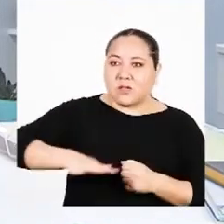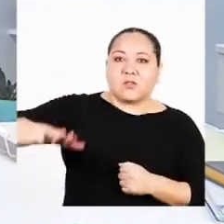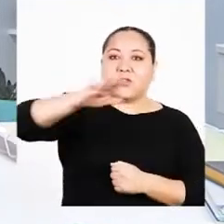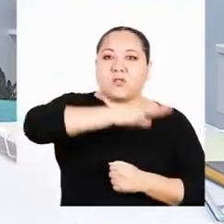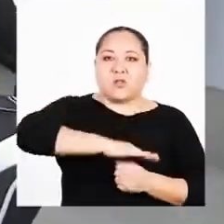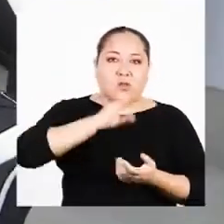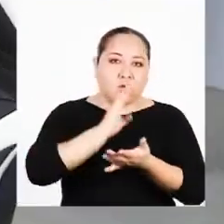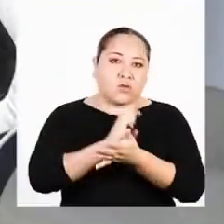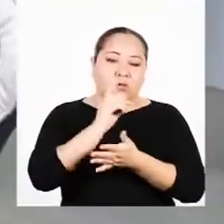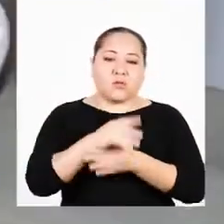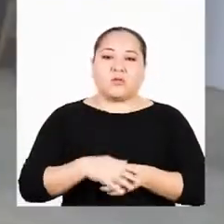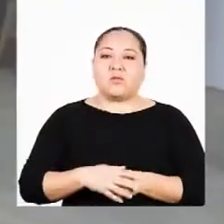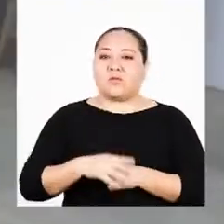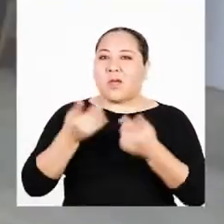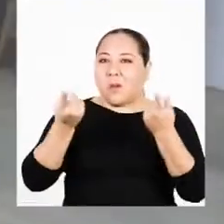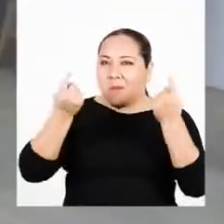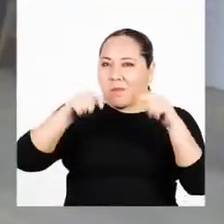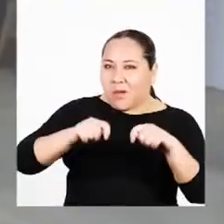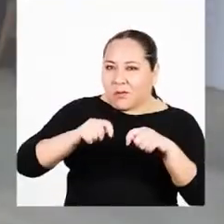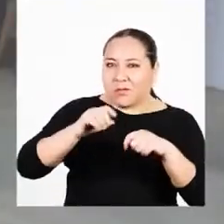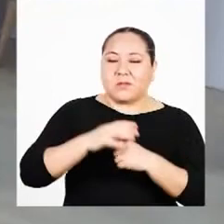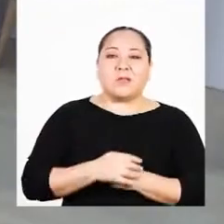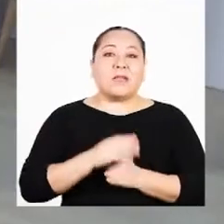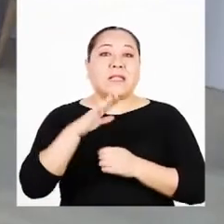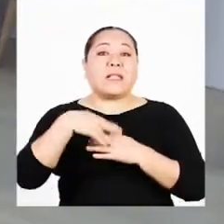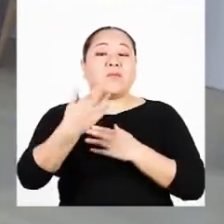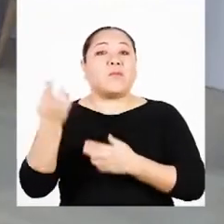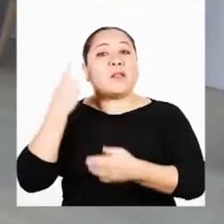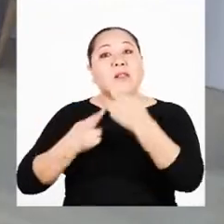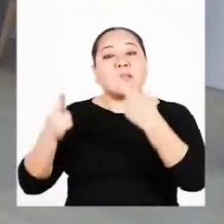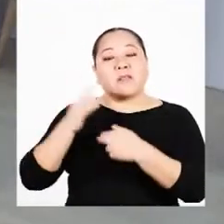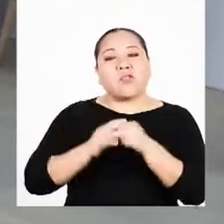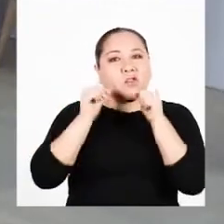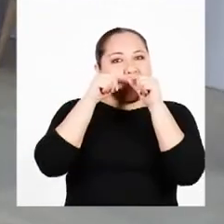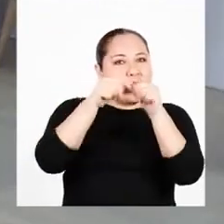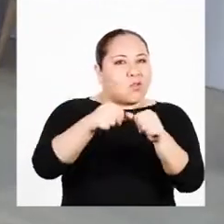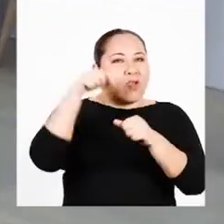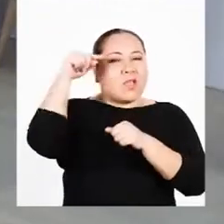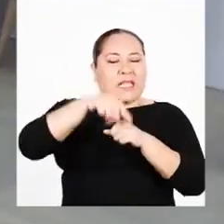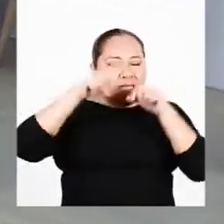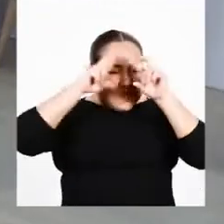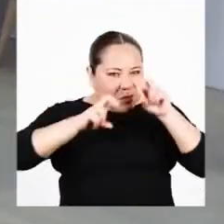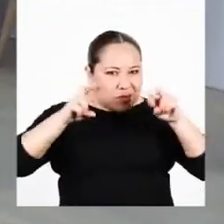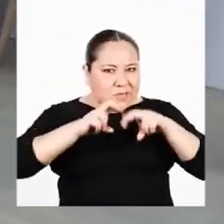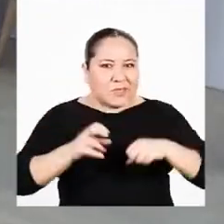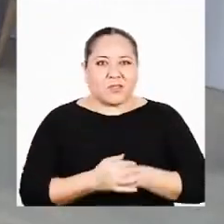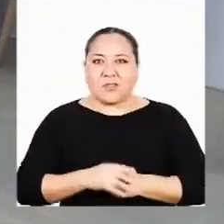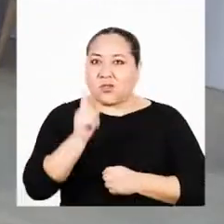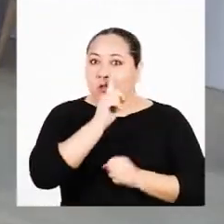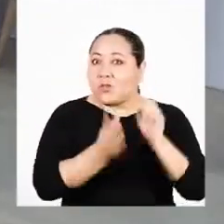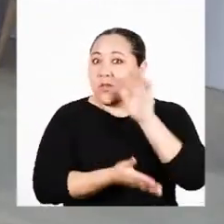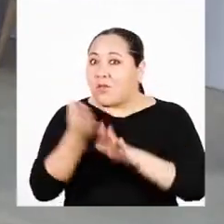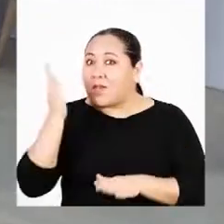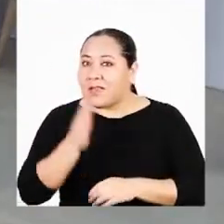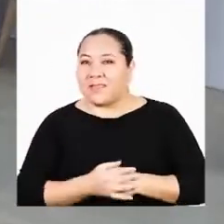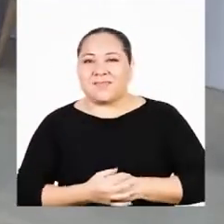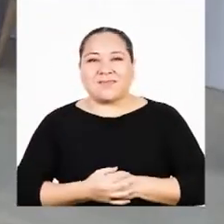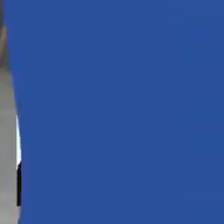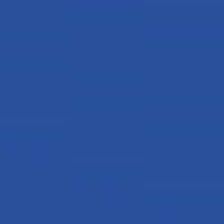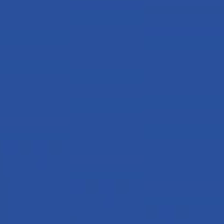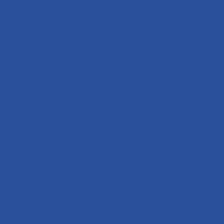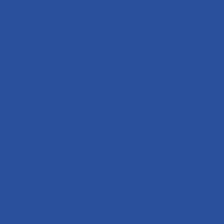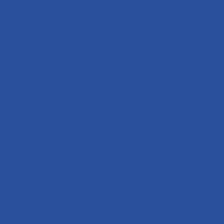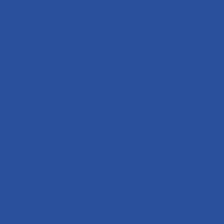y todos. Vamos a una pausa comercial y al retorno continuamos con esta investigación. No se vayan a ningún